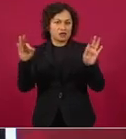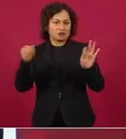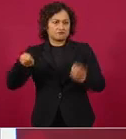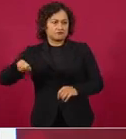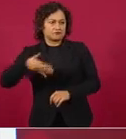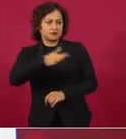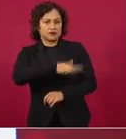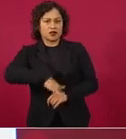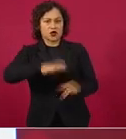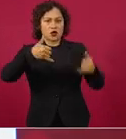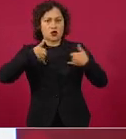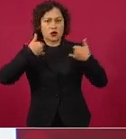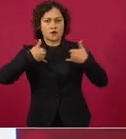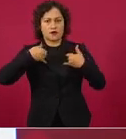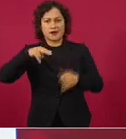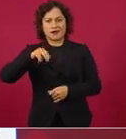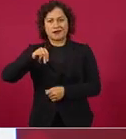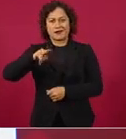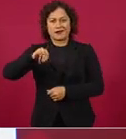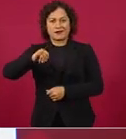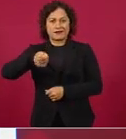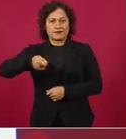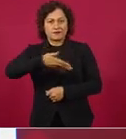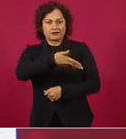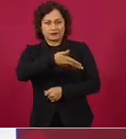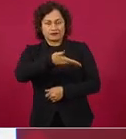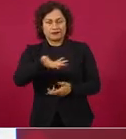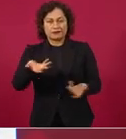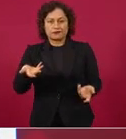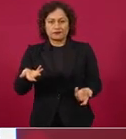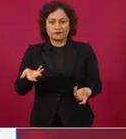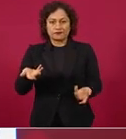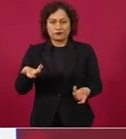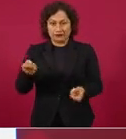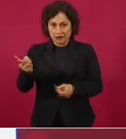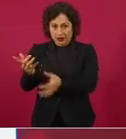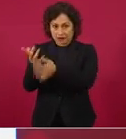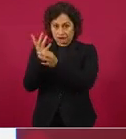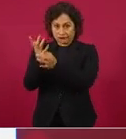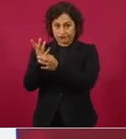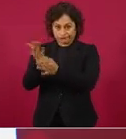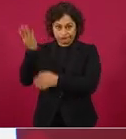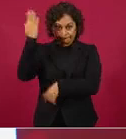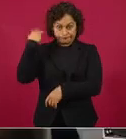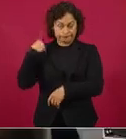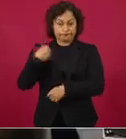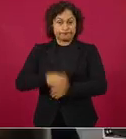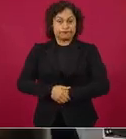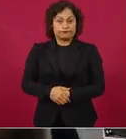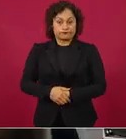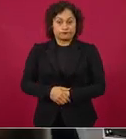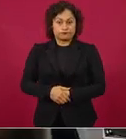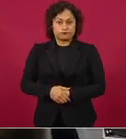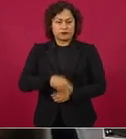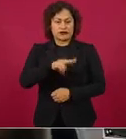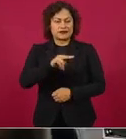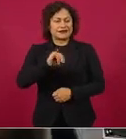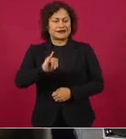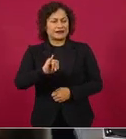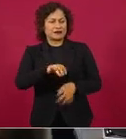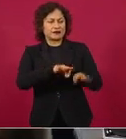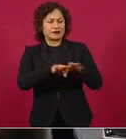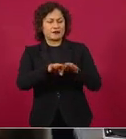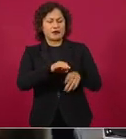ninis, de que los jóvenes eran ninis, que ni estudiaban ni trabajaban y